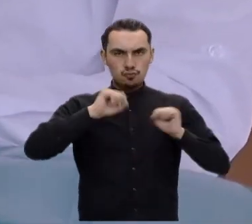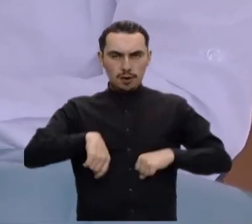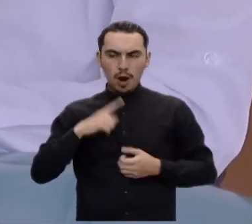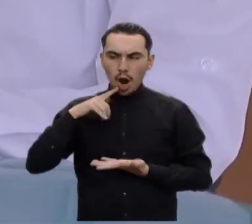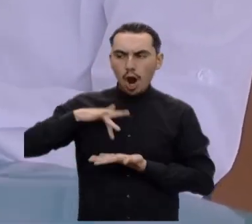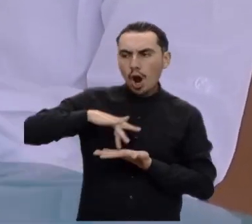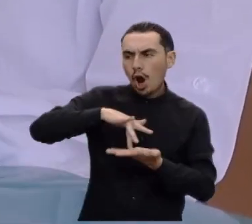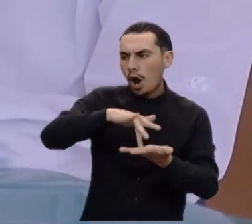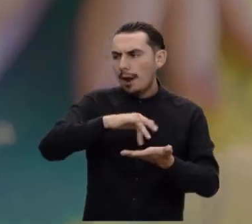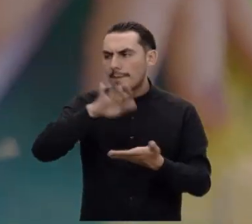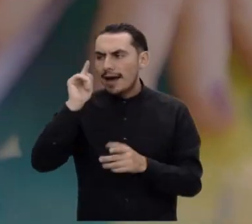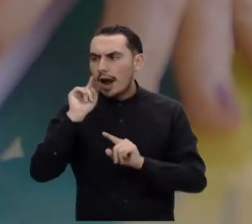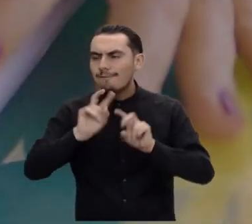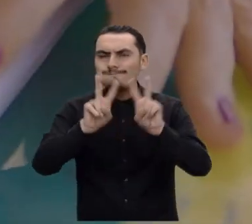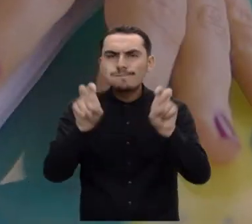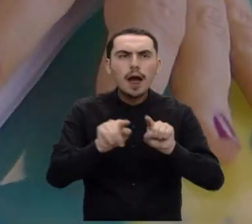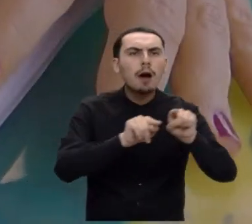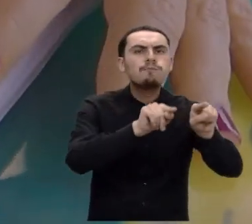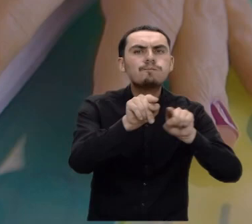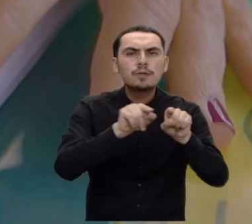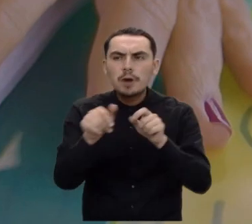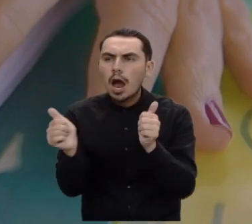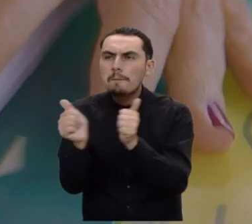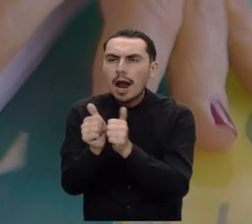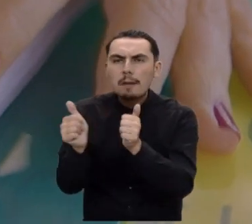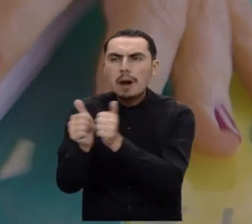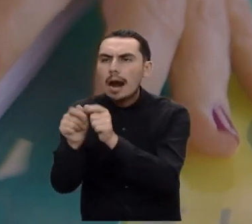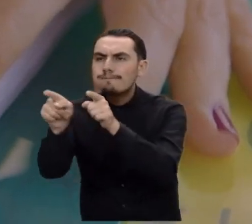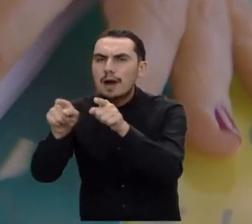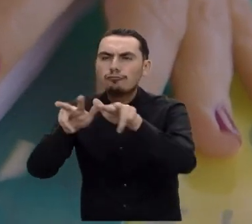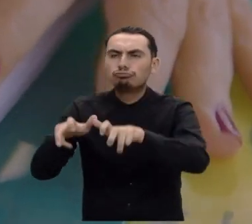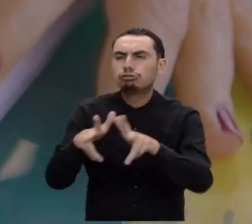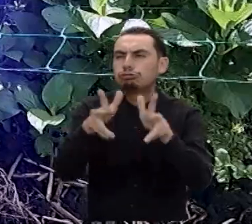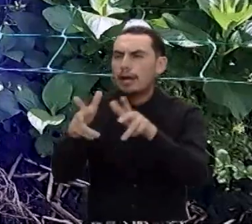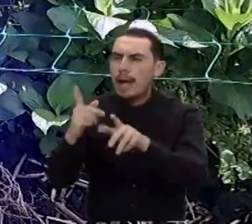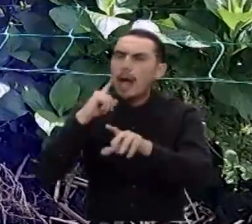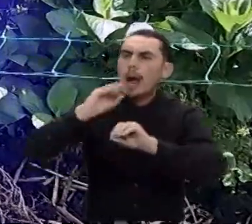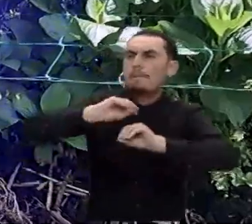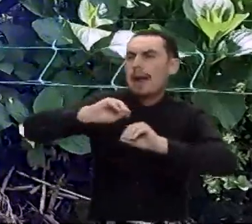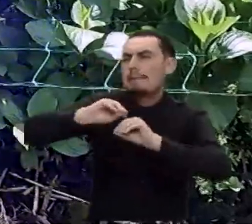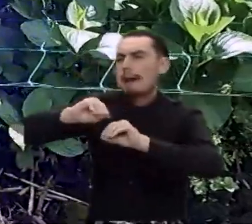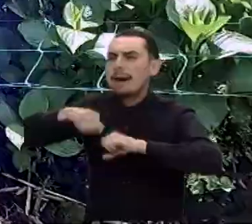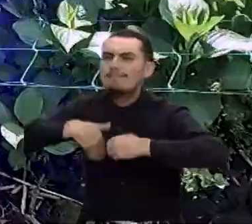tener una mayor participación en las diferentes zonas, acompañando a los productores